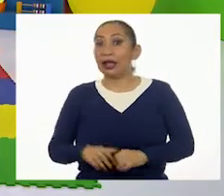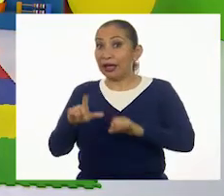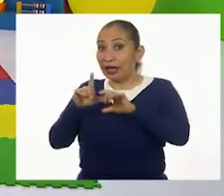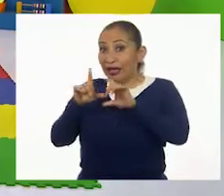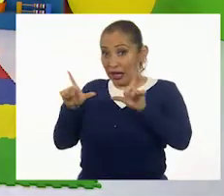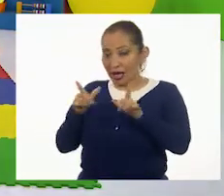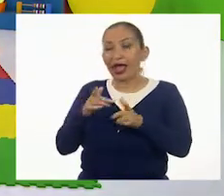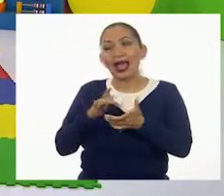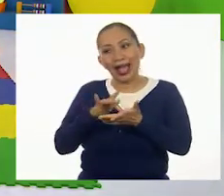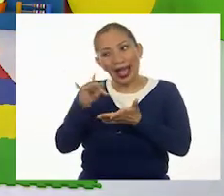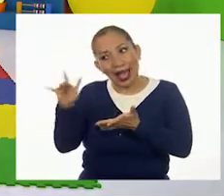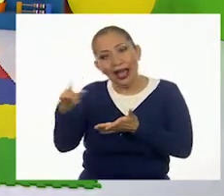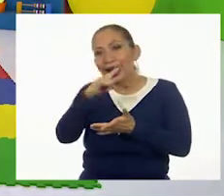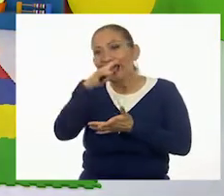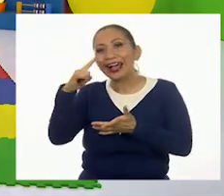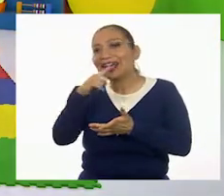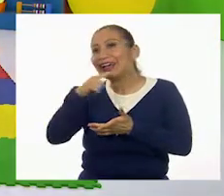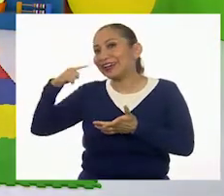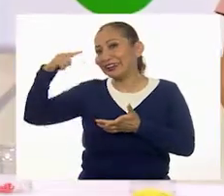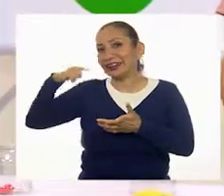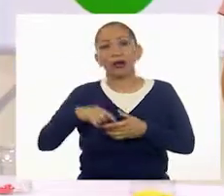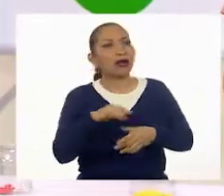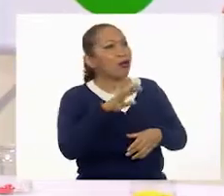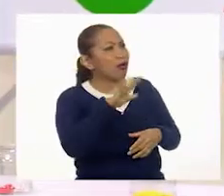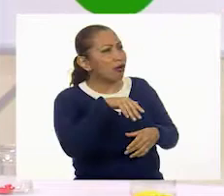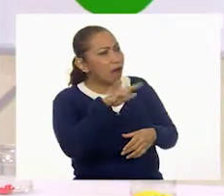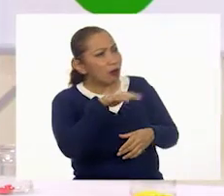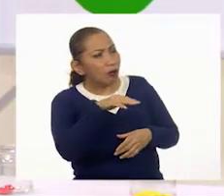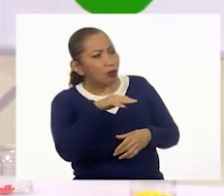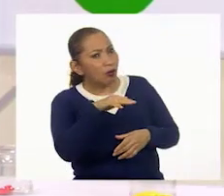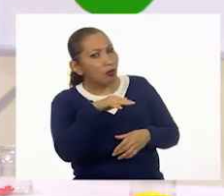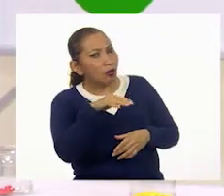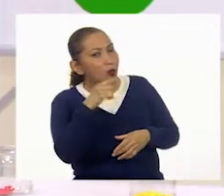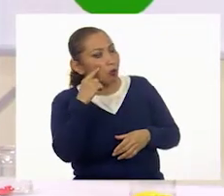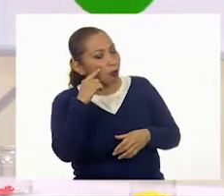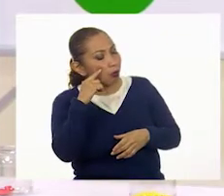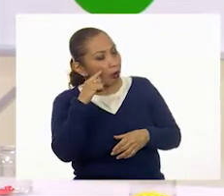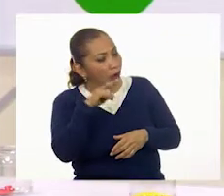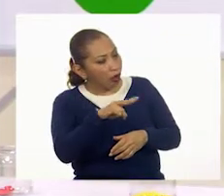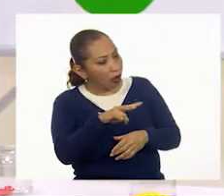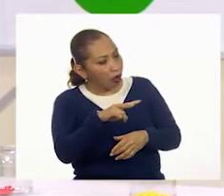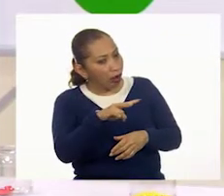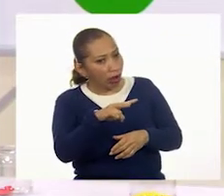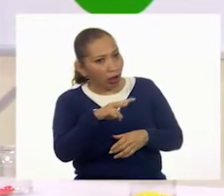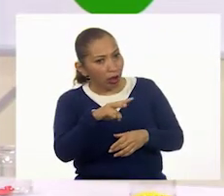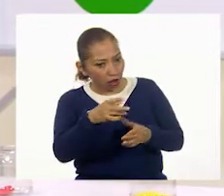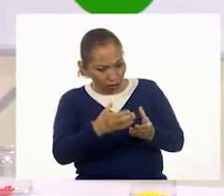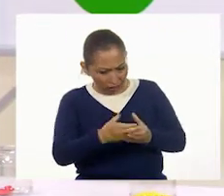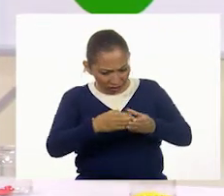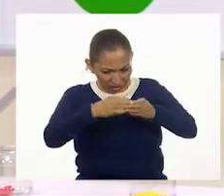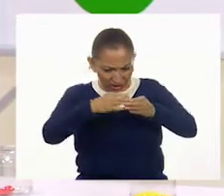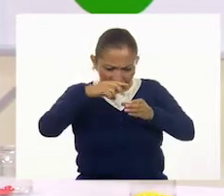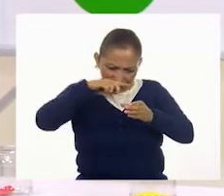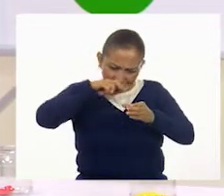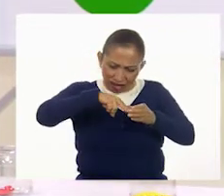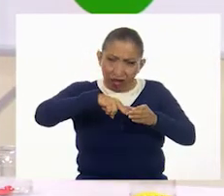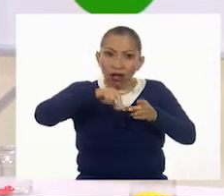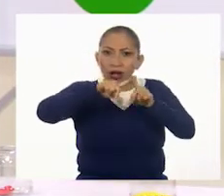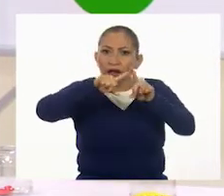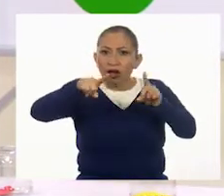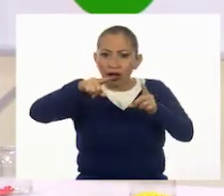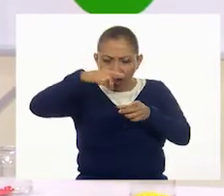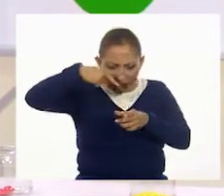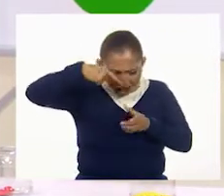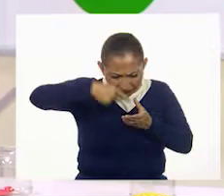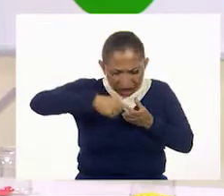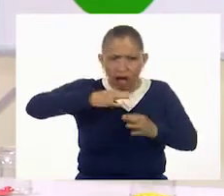Listo, gracias por ayudarme, Sohar. Oye, me doy cuenta de que los recipientes tienen diferente cantidad